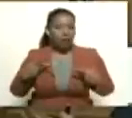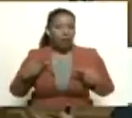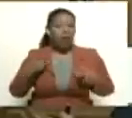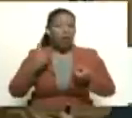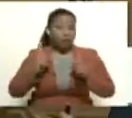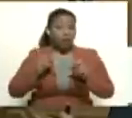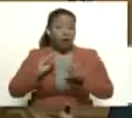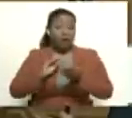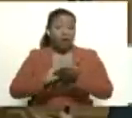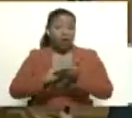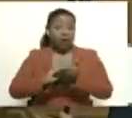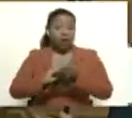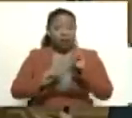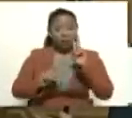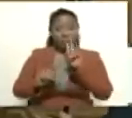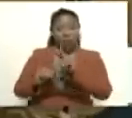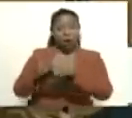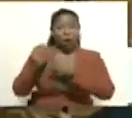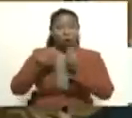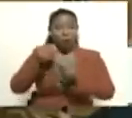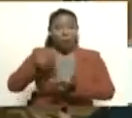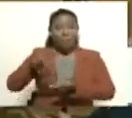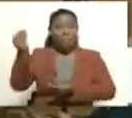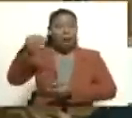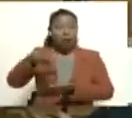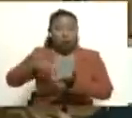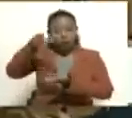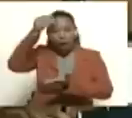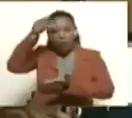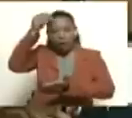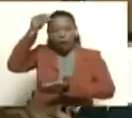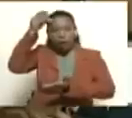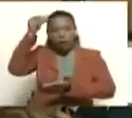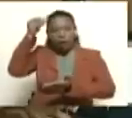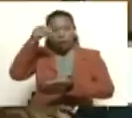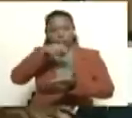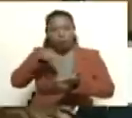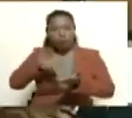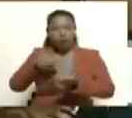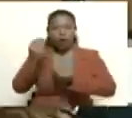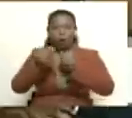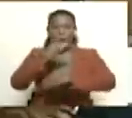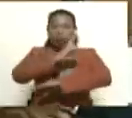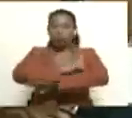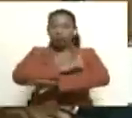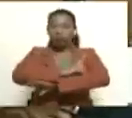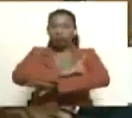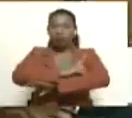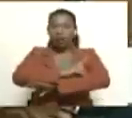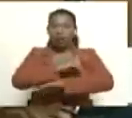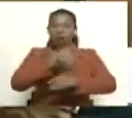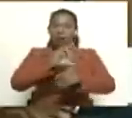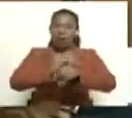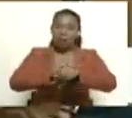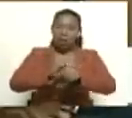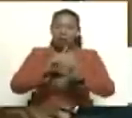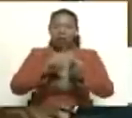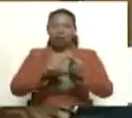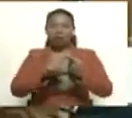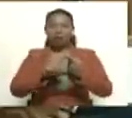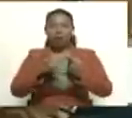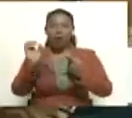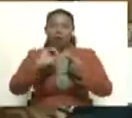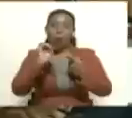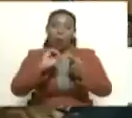se nutre de elementos de disciplinas, como es el caso de la disciplina médica o el